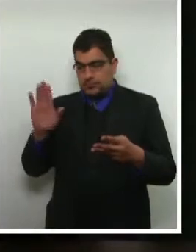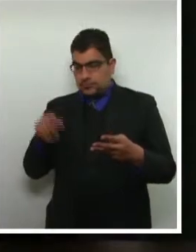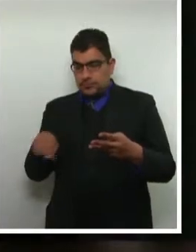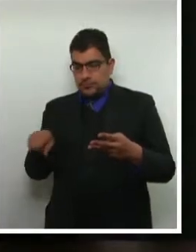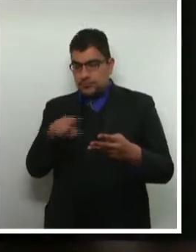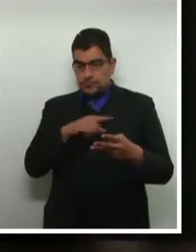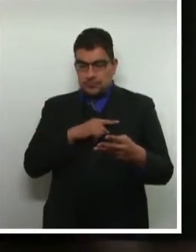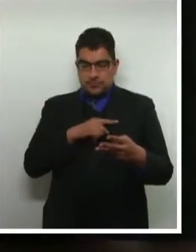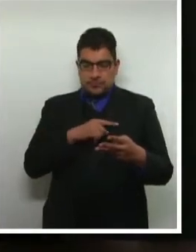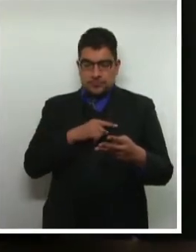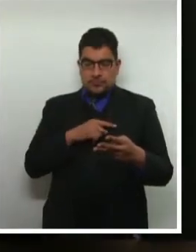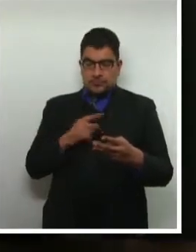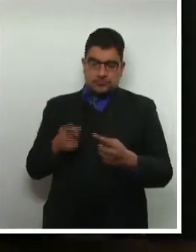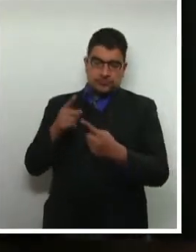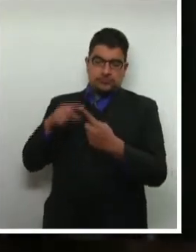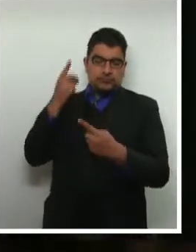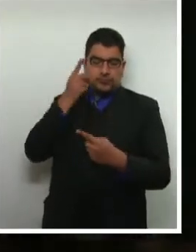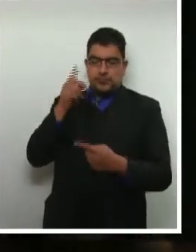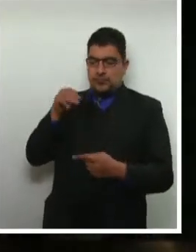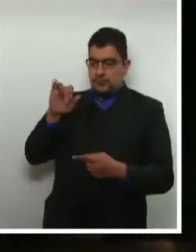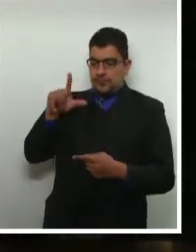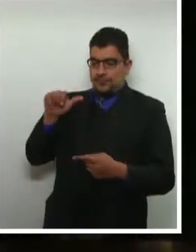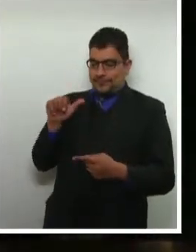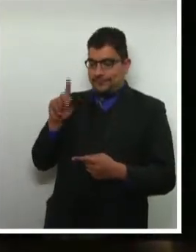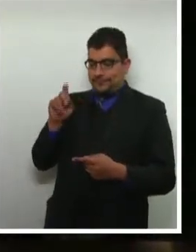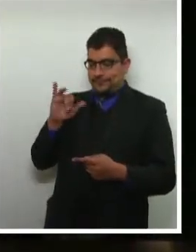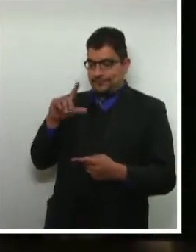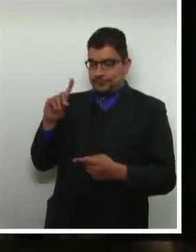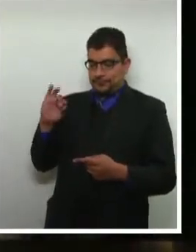Tiene uso de la palabra la diputada Mayela Delgadillo en contra.